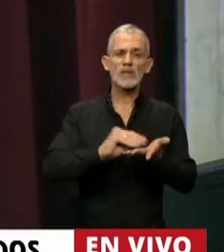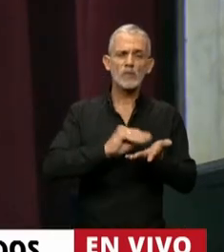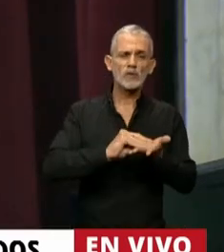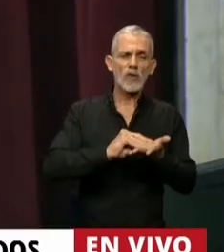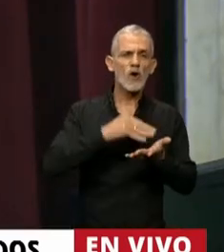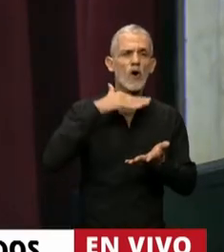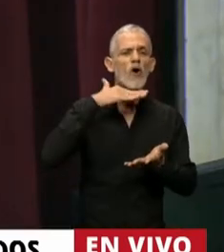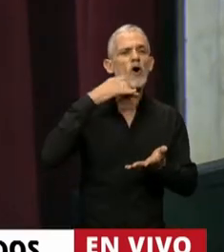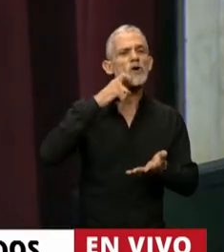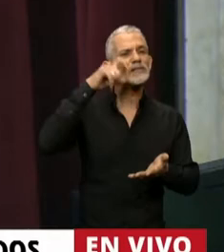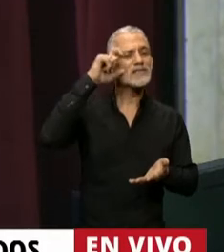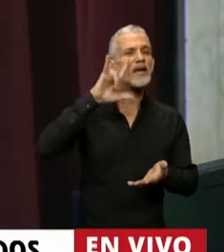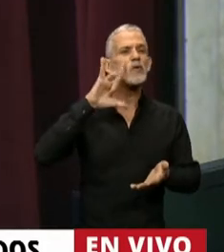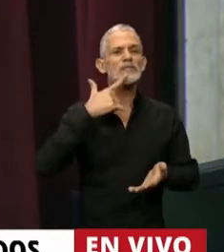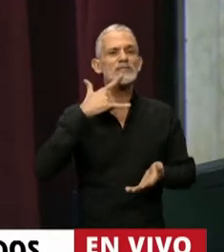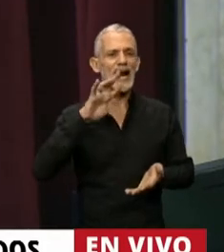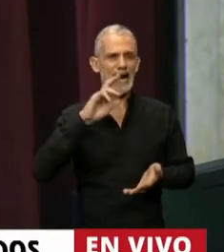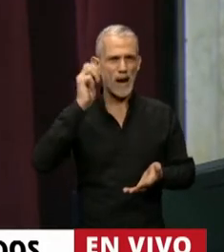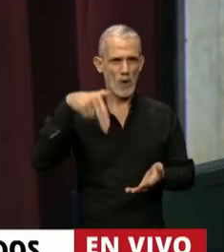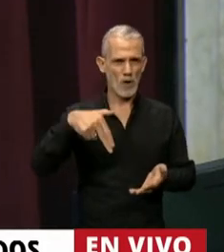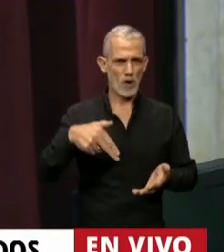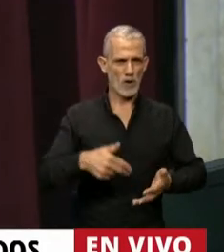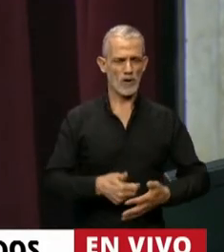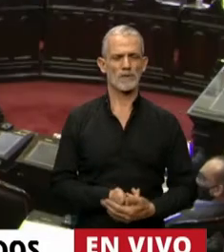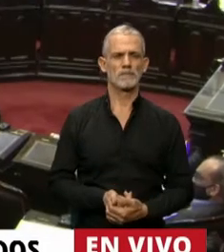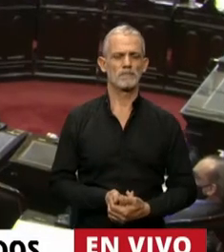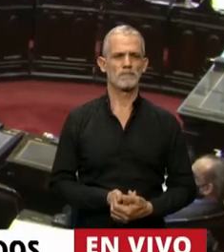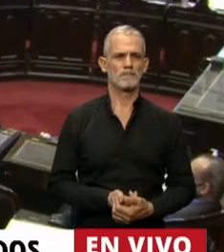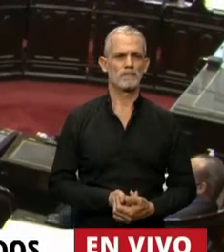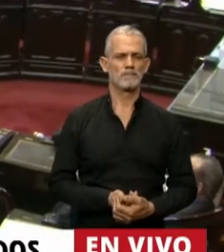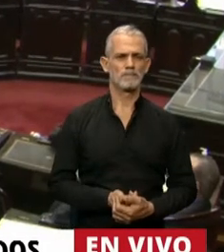Diputado José Luis Ramón, el sentido de su voto.